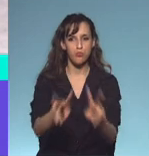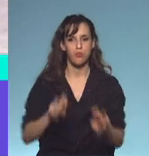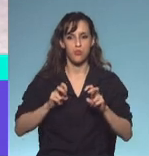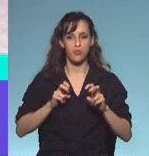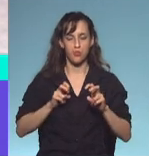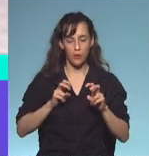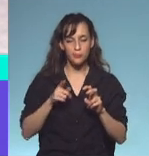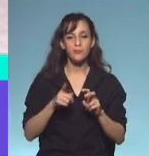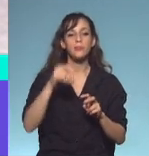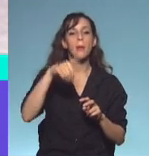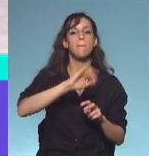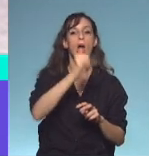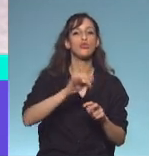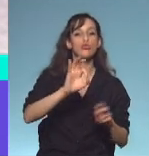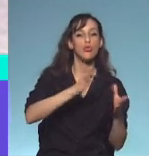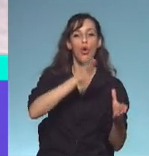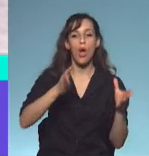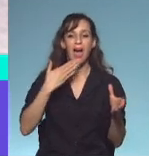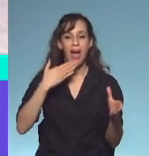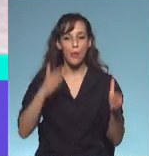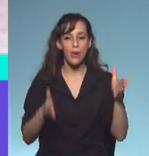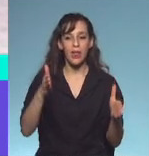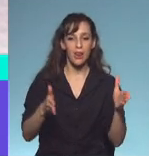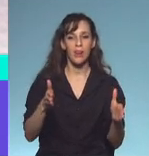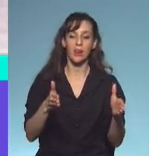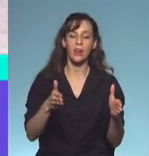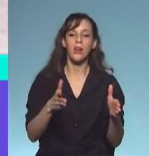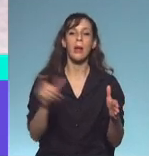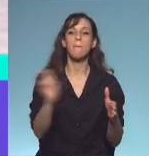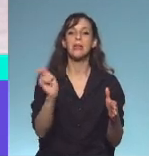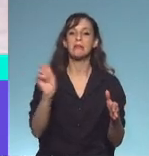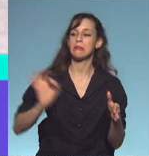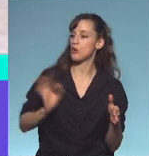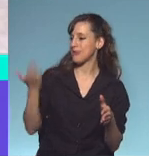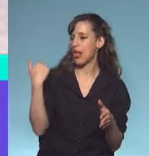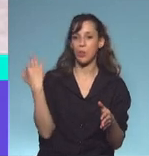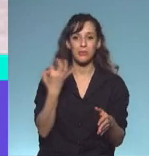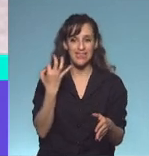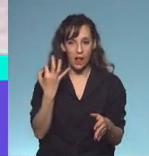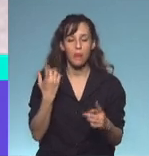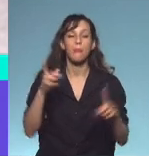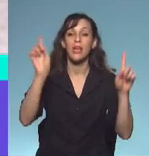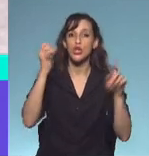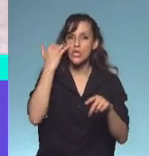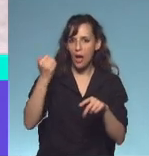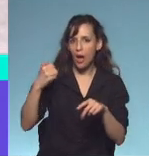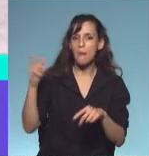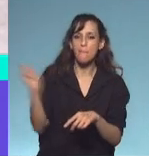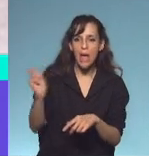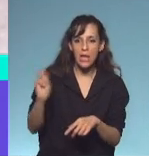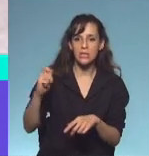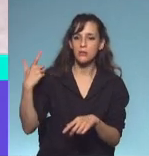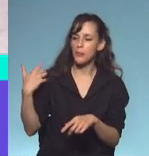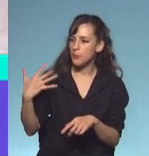No solo marzo y abril, porque estaríamos comparando con meses muy particulares del año pasado, pero llevamos ya varios meses de recaudación,